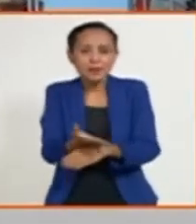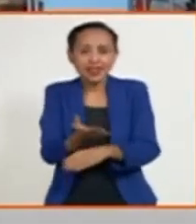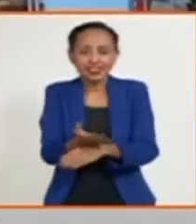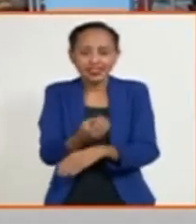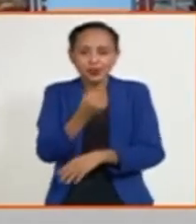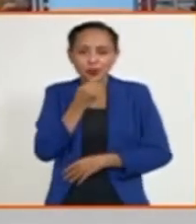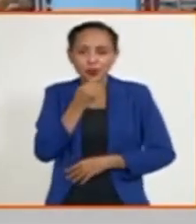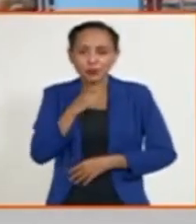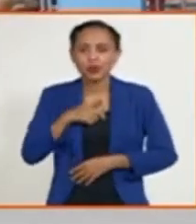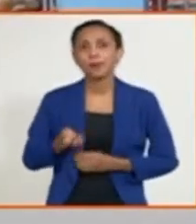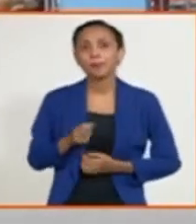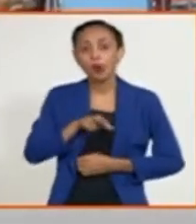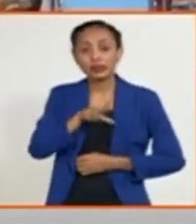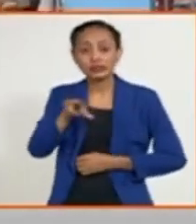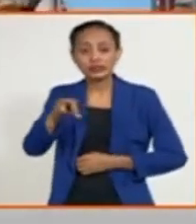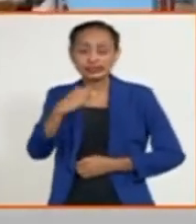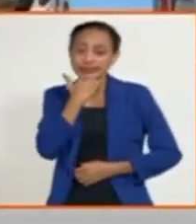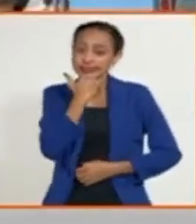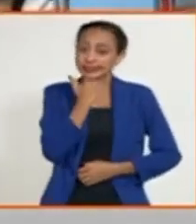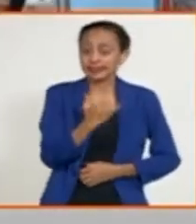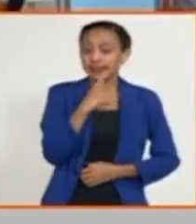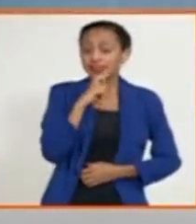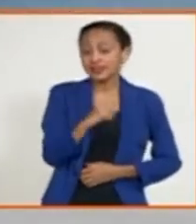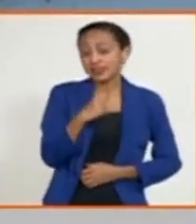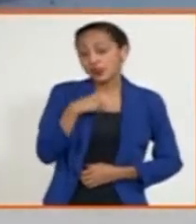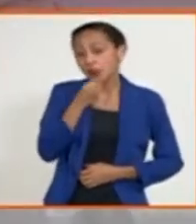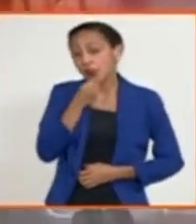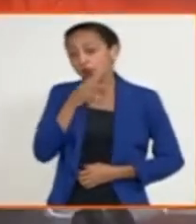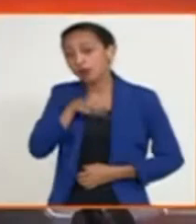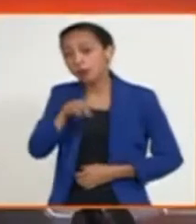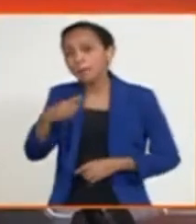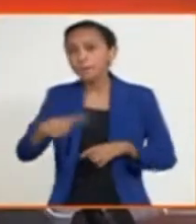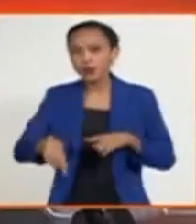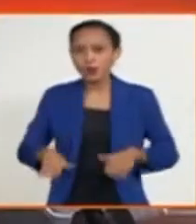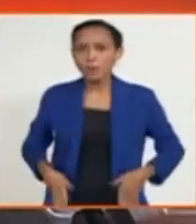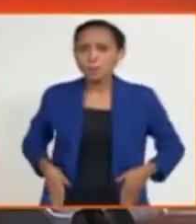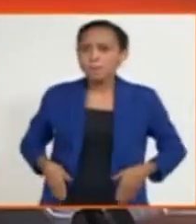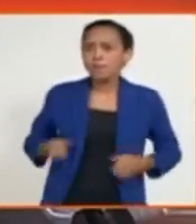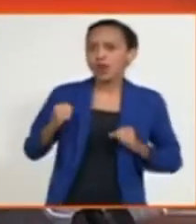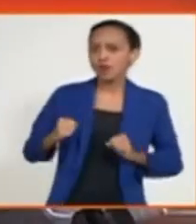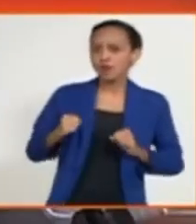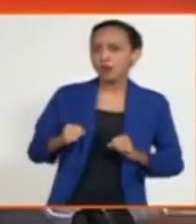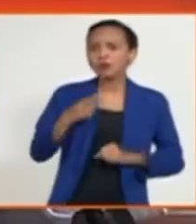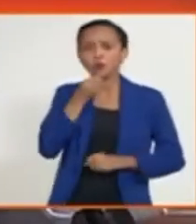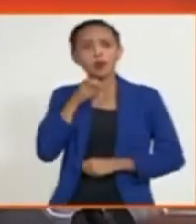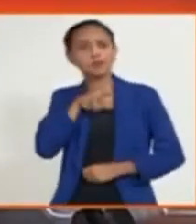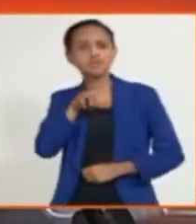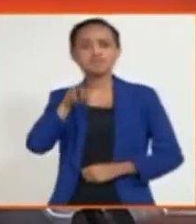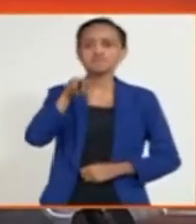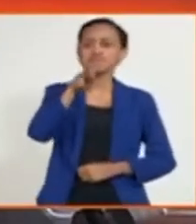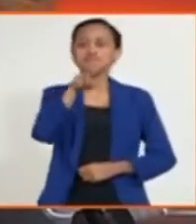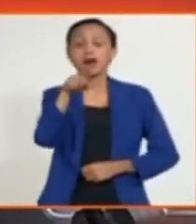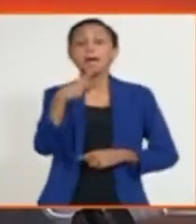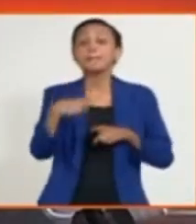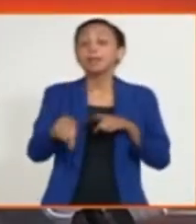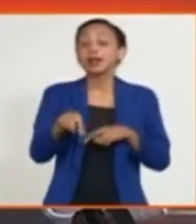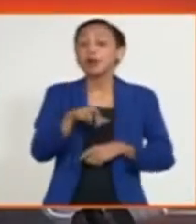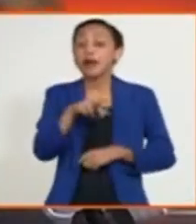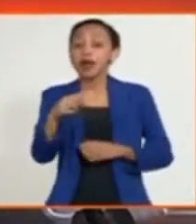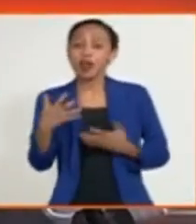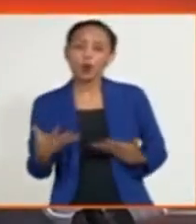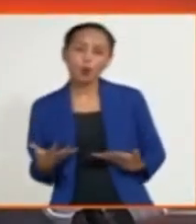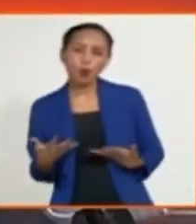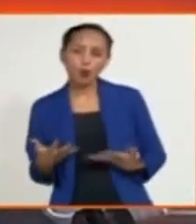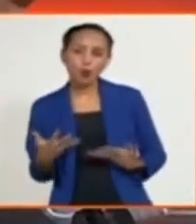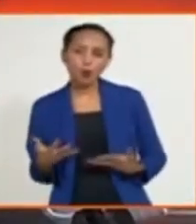Una escalera incómoda no me deja subir, pero si yo tengo las piernas fuertes, quizás pueda subir, pero si la escalera es más cómoda, aunque tenga las